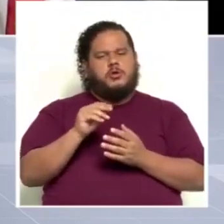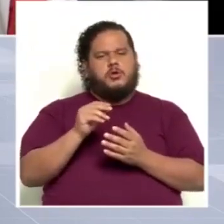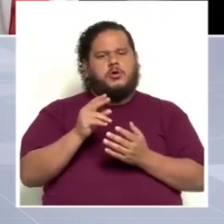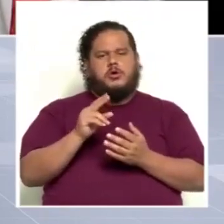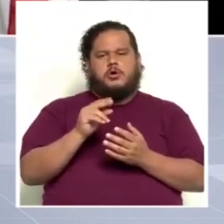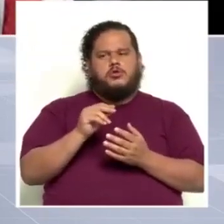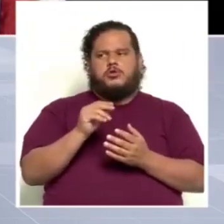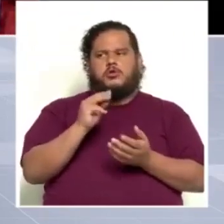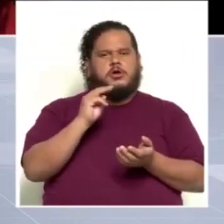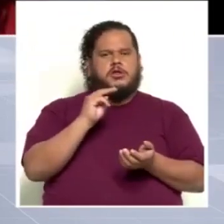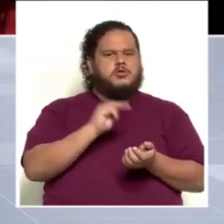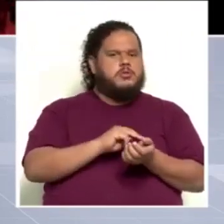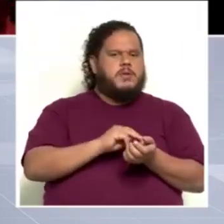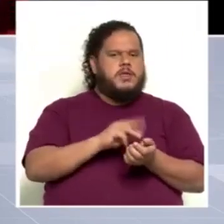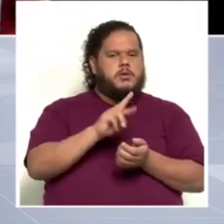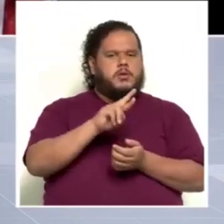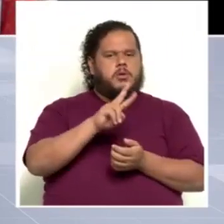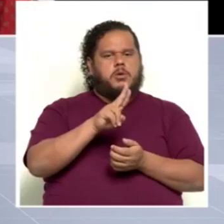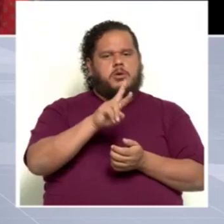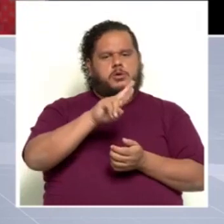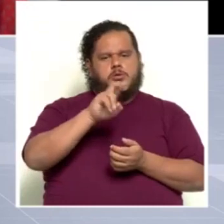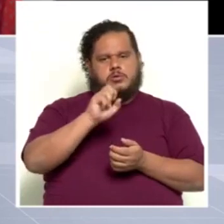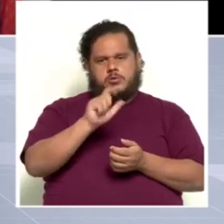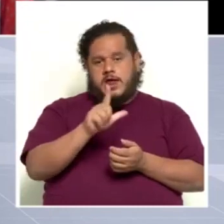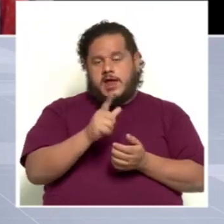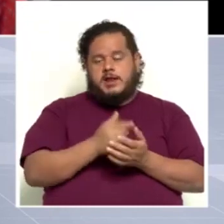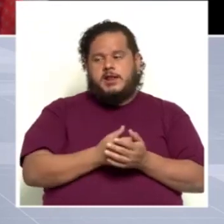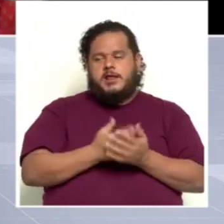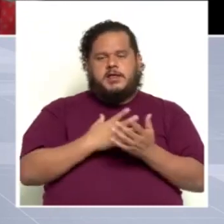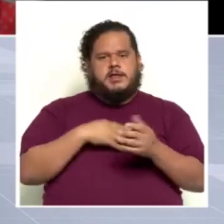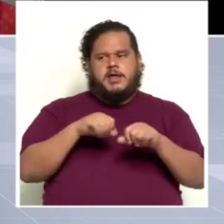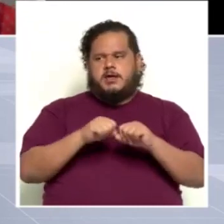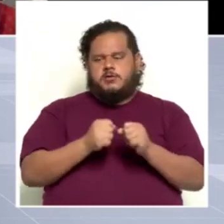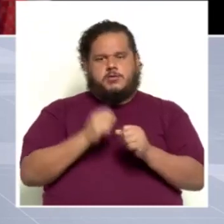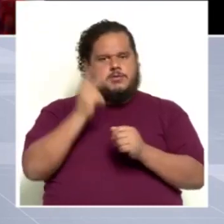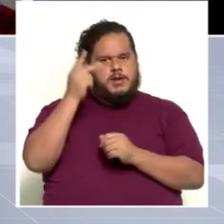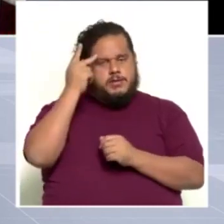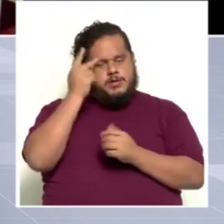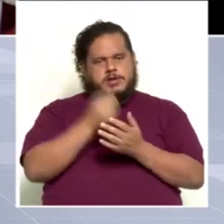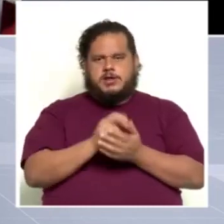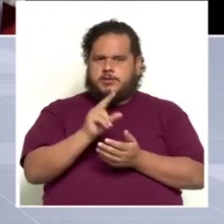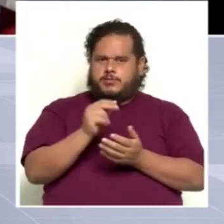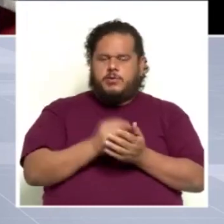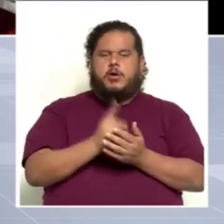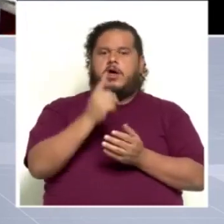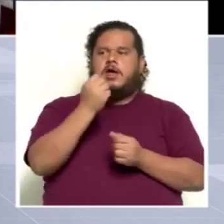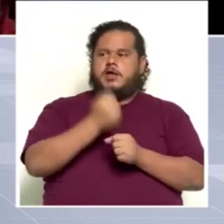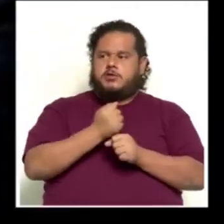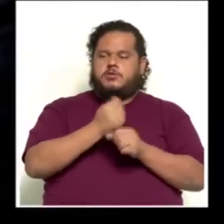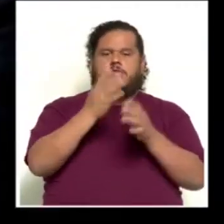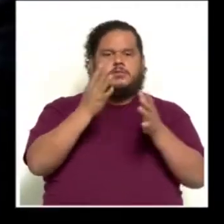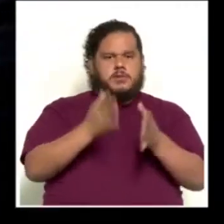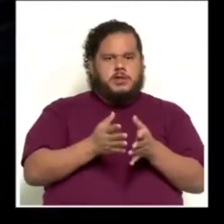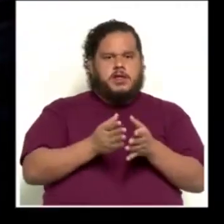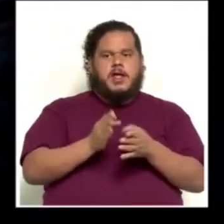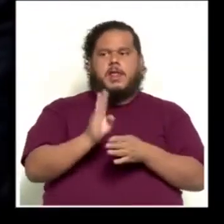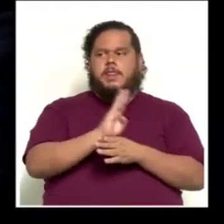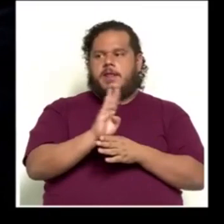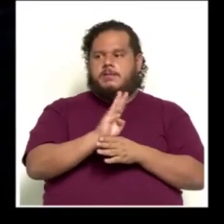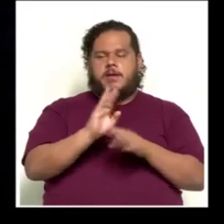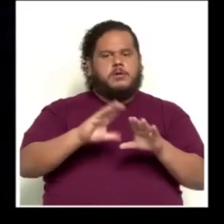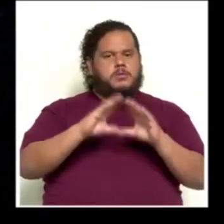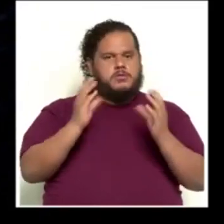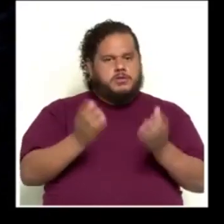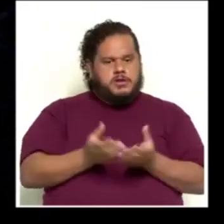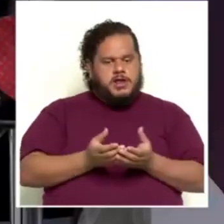asuntos públicos. No es un médico rural que irrumpe en la política, sino es un funcionario del Banco Mundial que